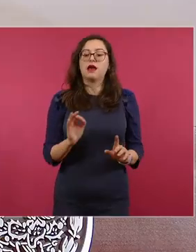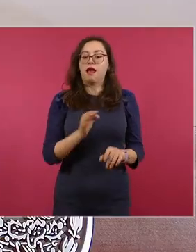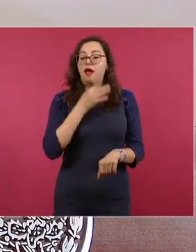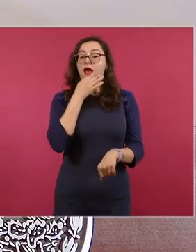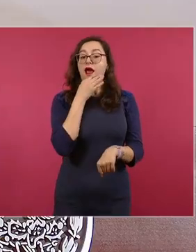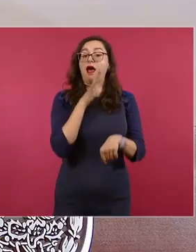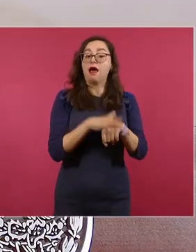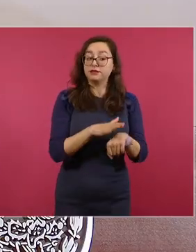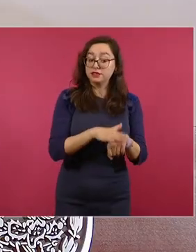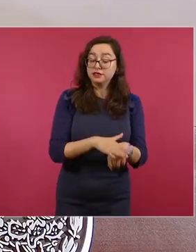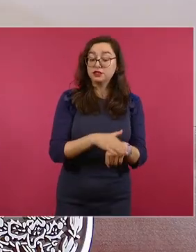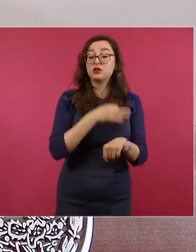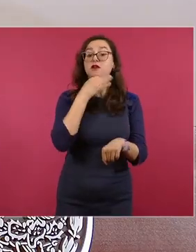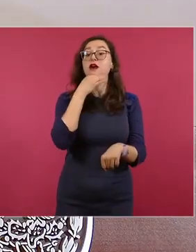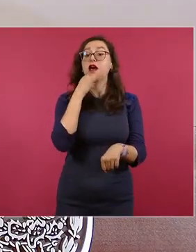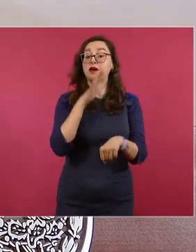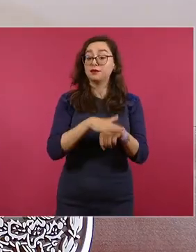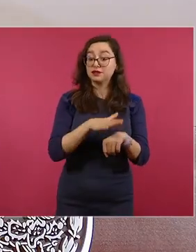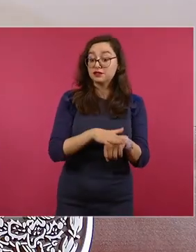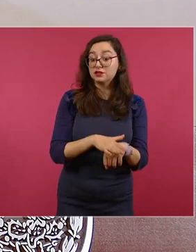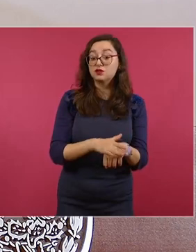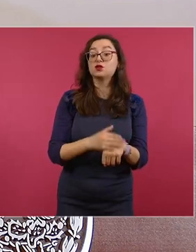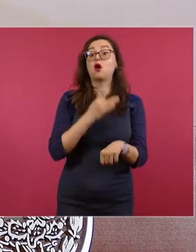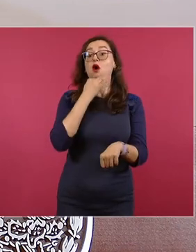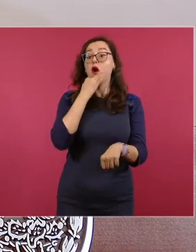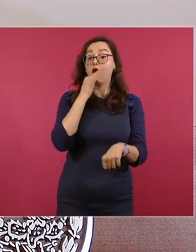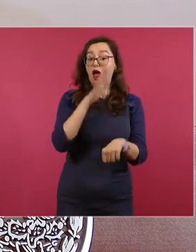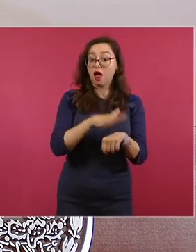la próxima temporada de verano